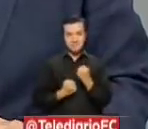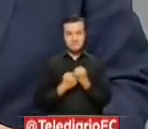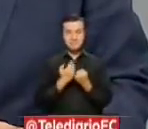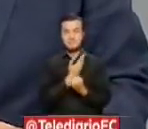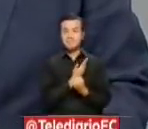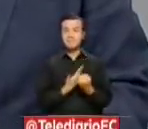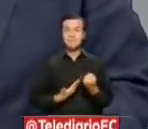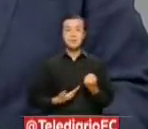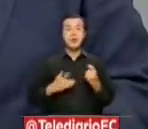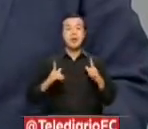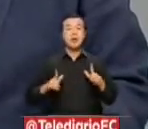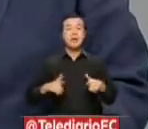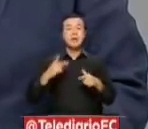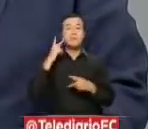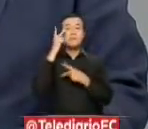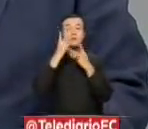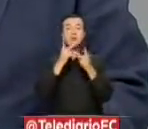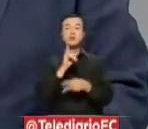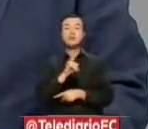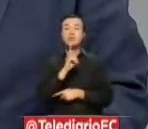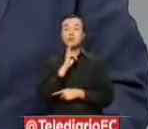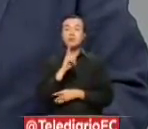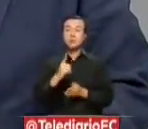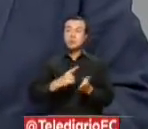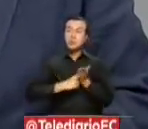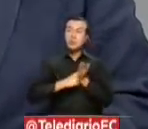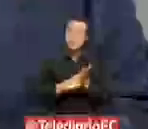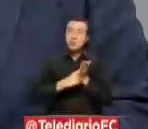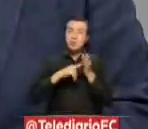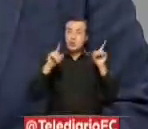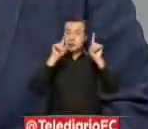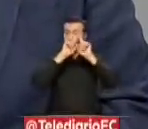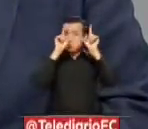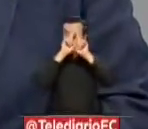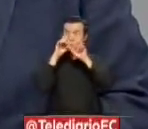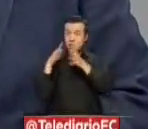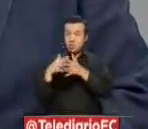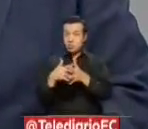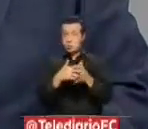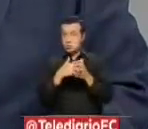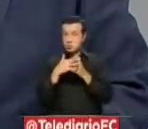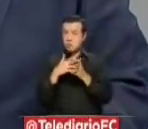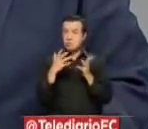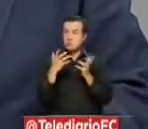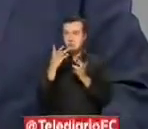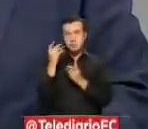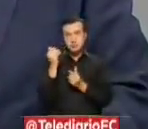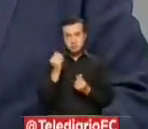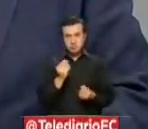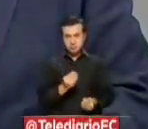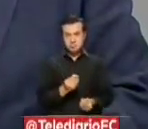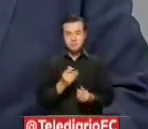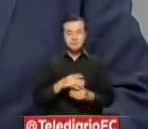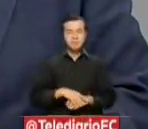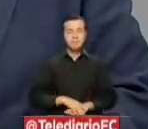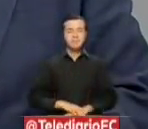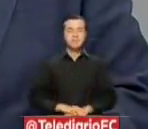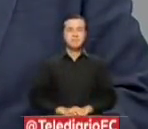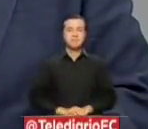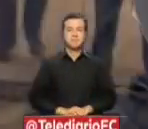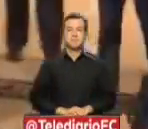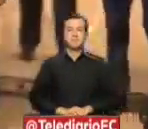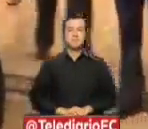Lenín Moreno, de visita en Estados Unidos, mantiene reuniones con empresarios norteamericanos en busca de capitales de inversión.